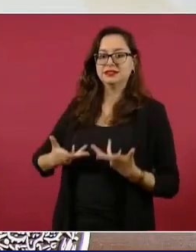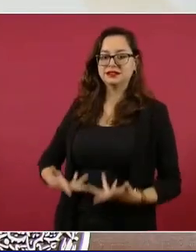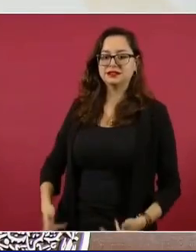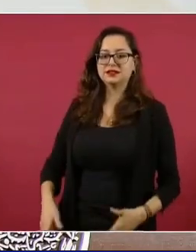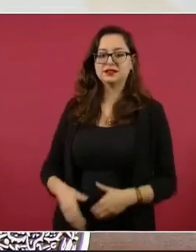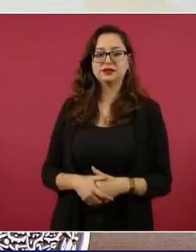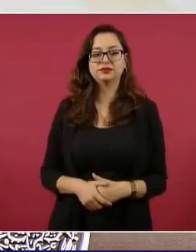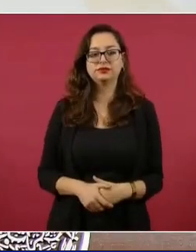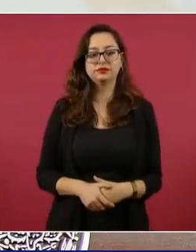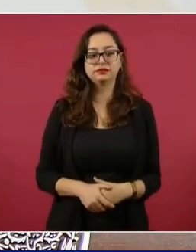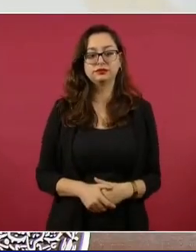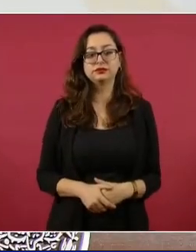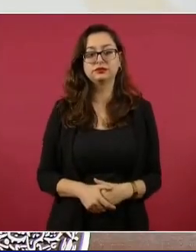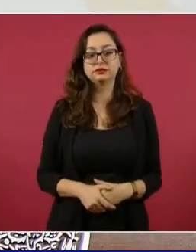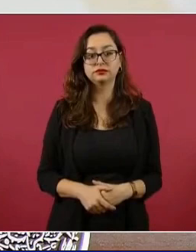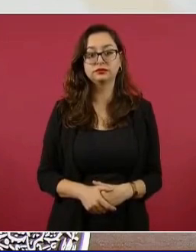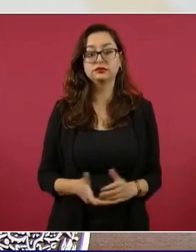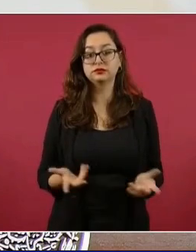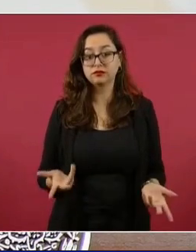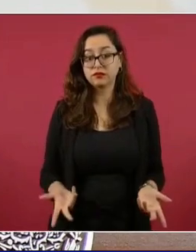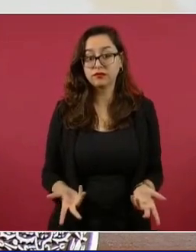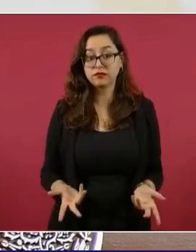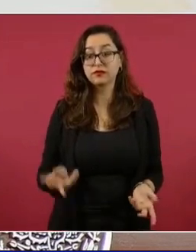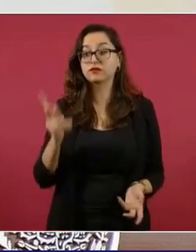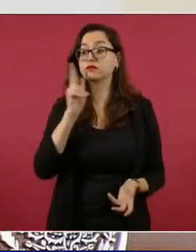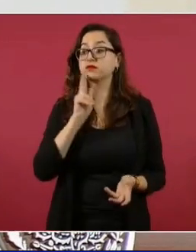Pues si se tienen pruebas, sí.